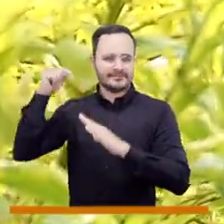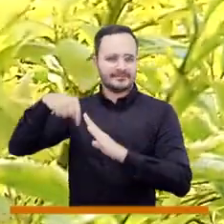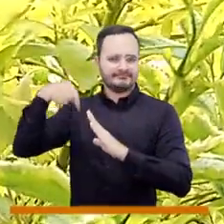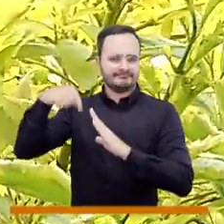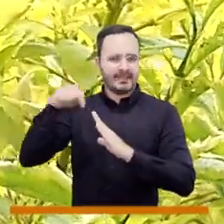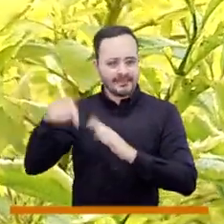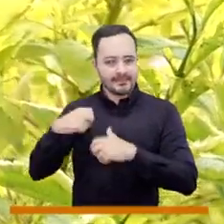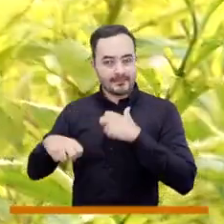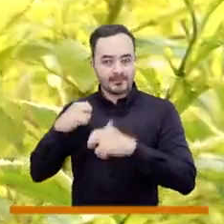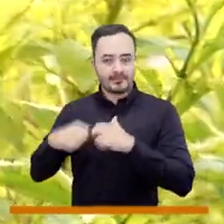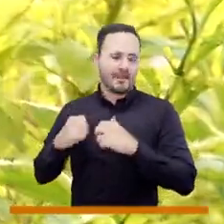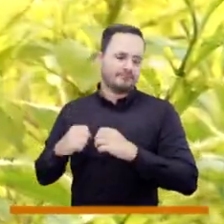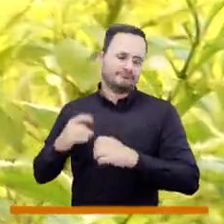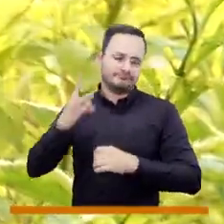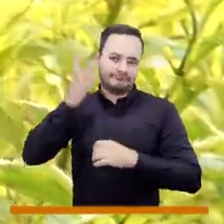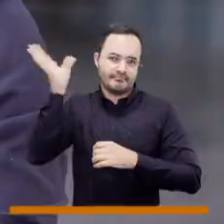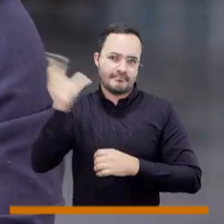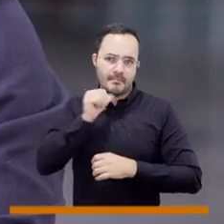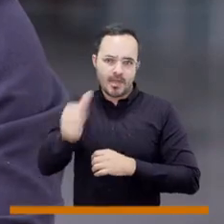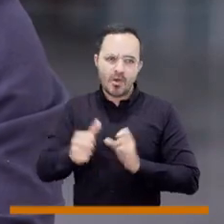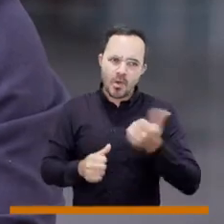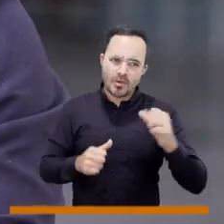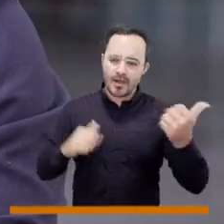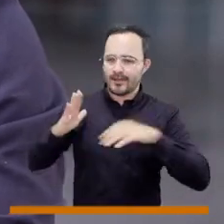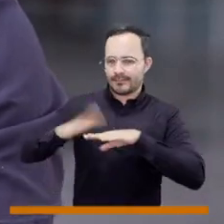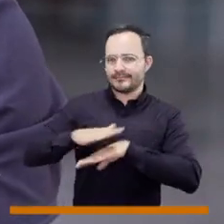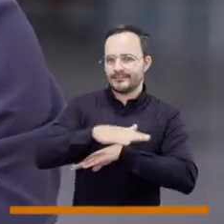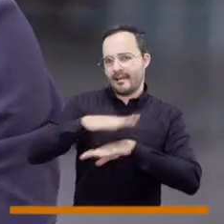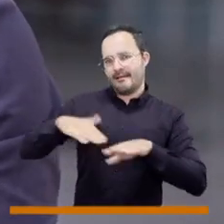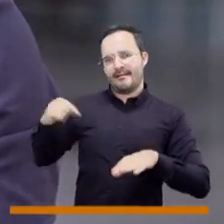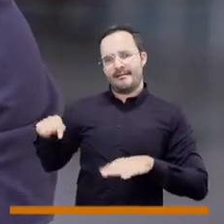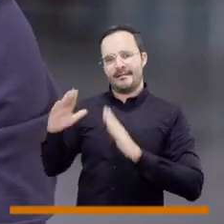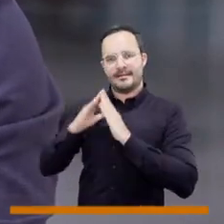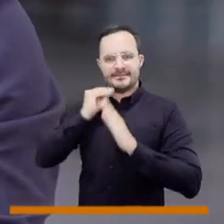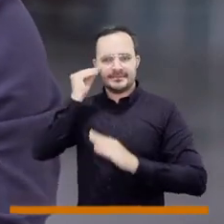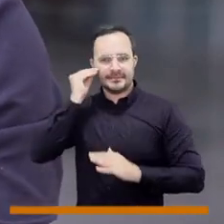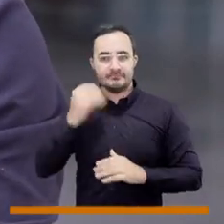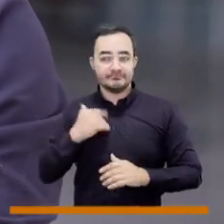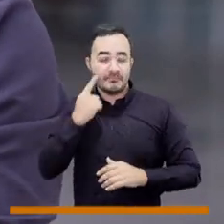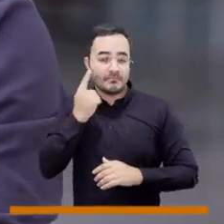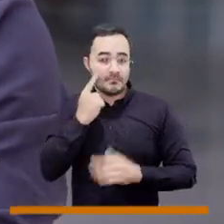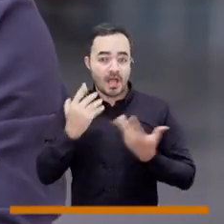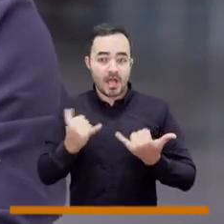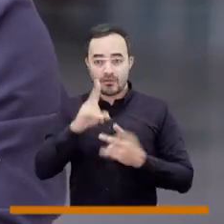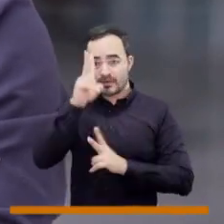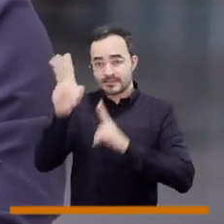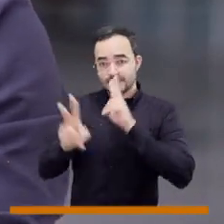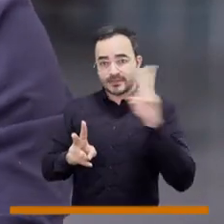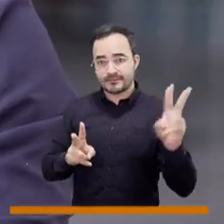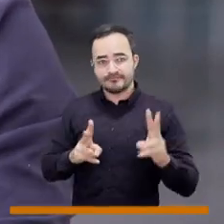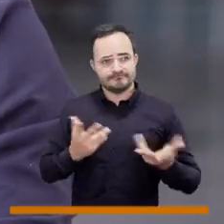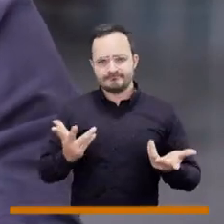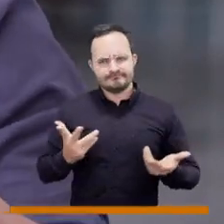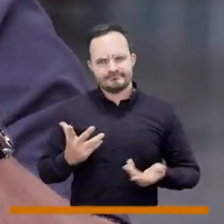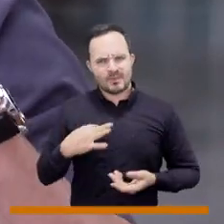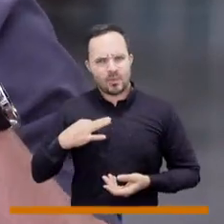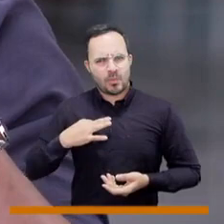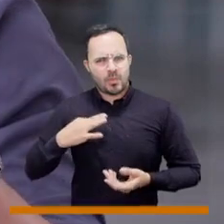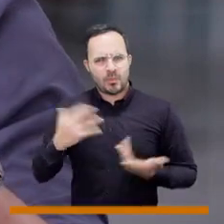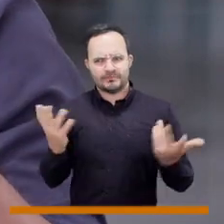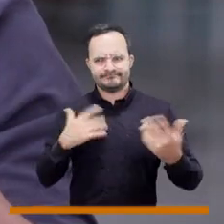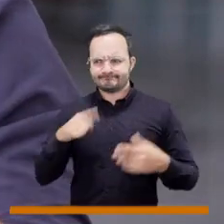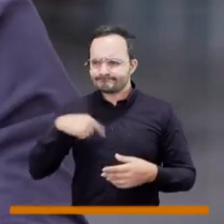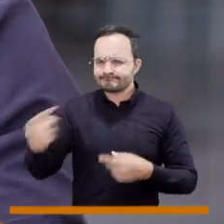las casas. Hoy estamos viendo la falta de respeto de los unos con los otros. Hoy creo que ese ha